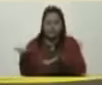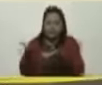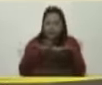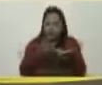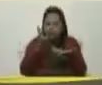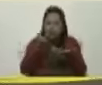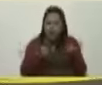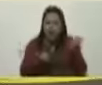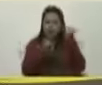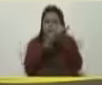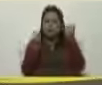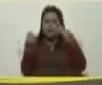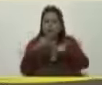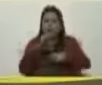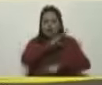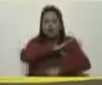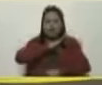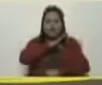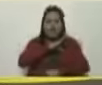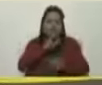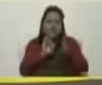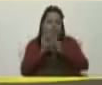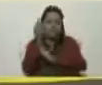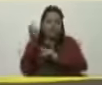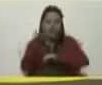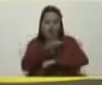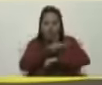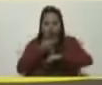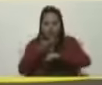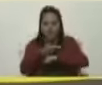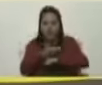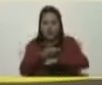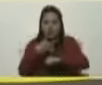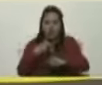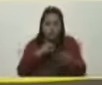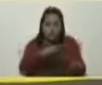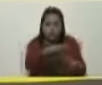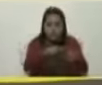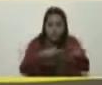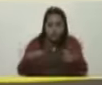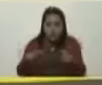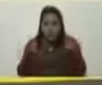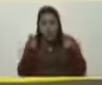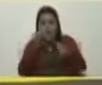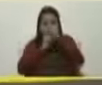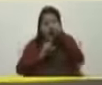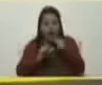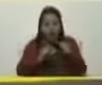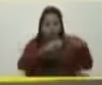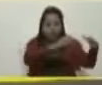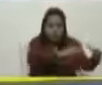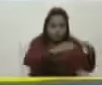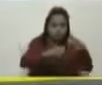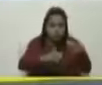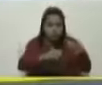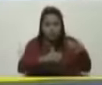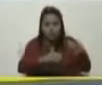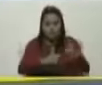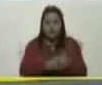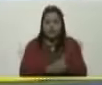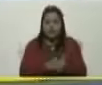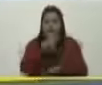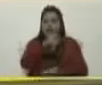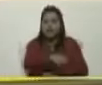2 créditos adicionales del Consejo Federal de Gobierno y lo he destinado para pozos. Eso ha aliviado un poco lo que es el tema